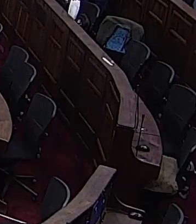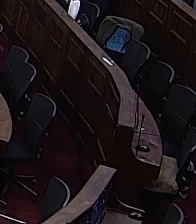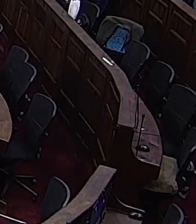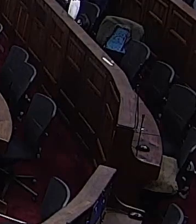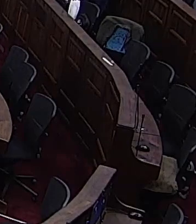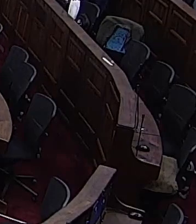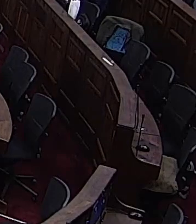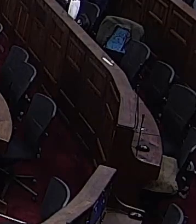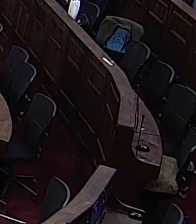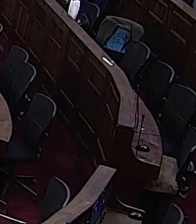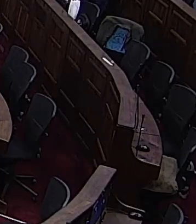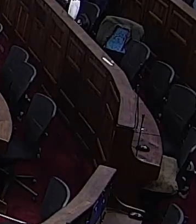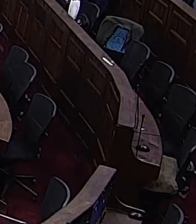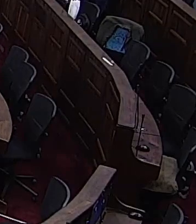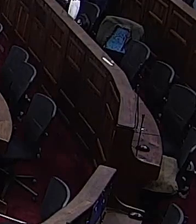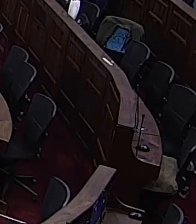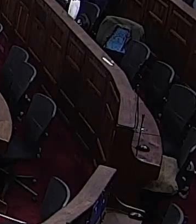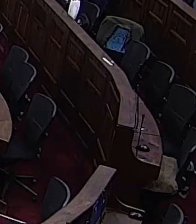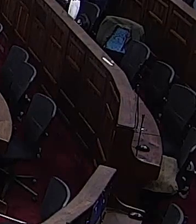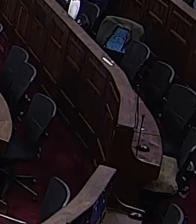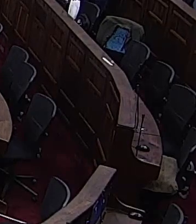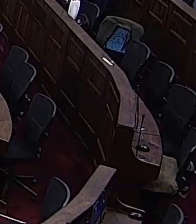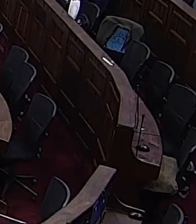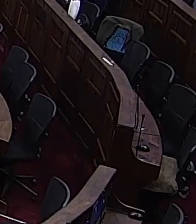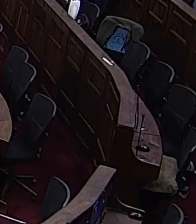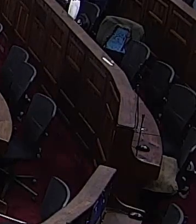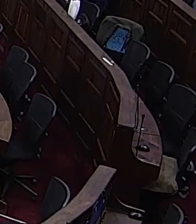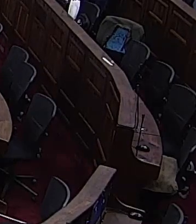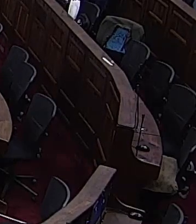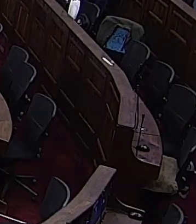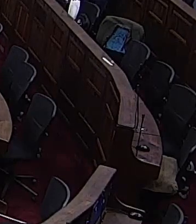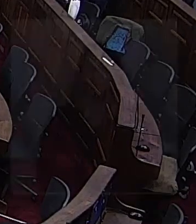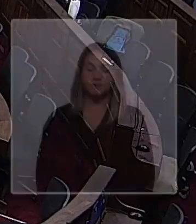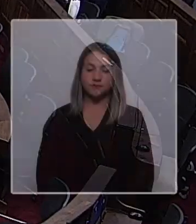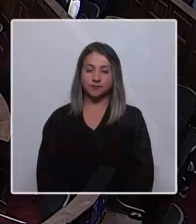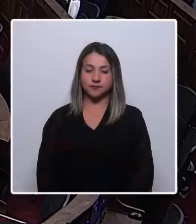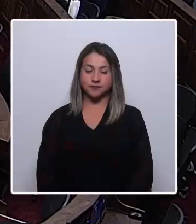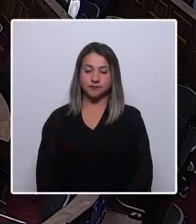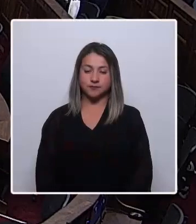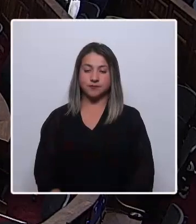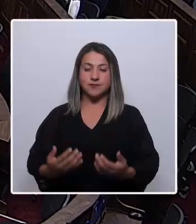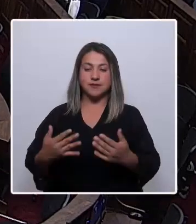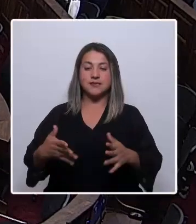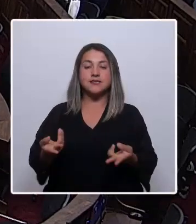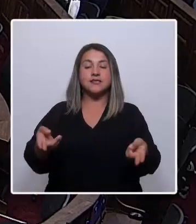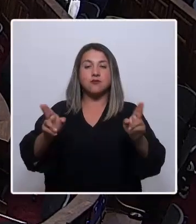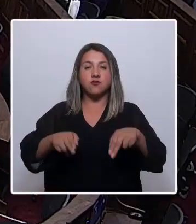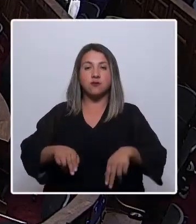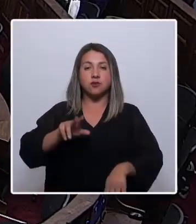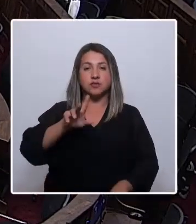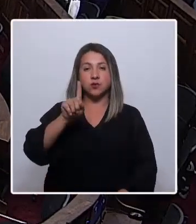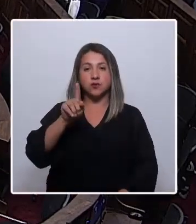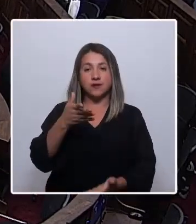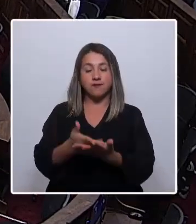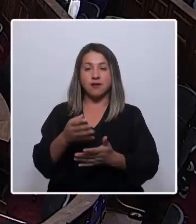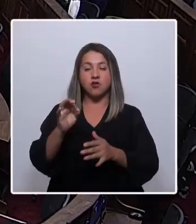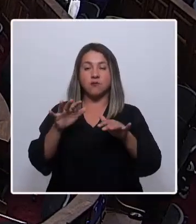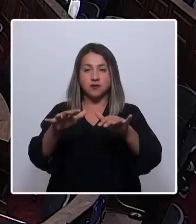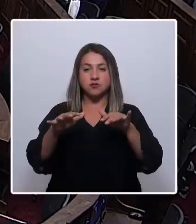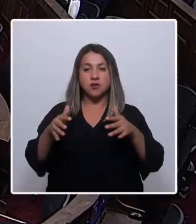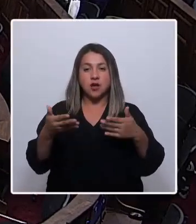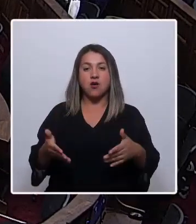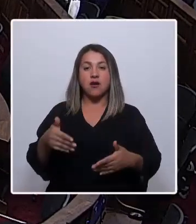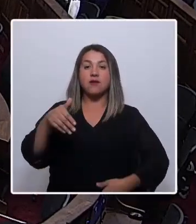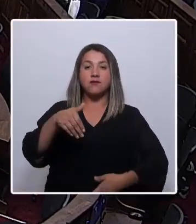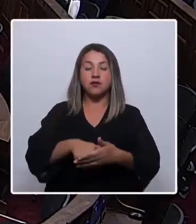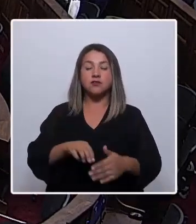Retomamos la transmisión oficial de la 81ª sesión de la Convención Constitucional. A esta hora nos encontramos en la votación